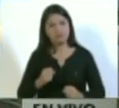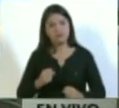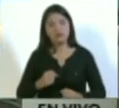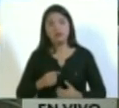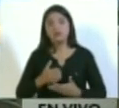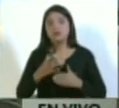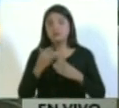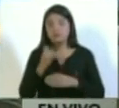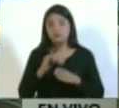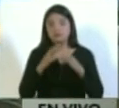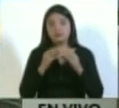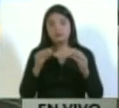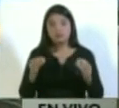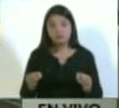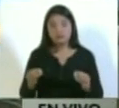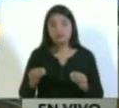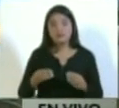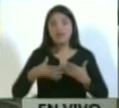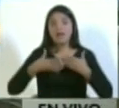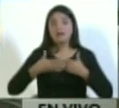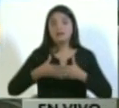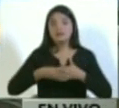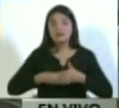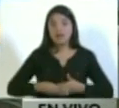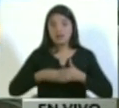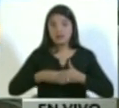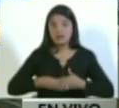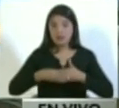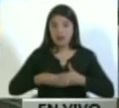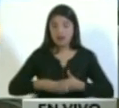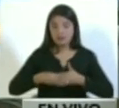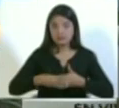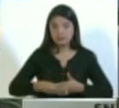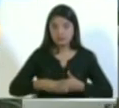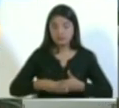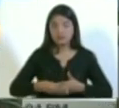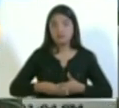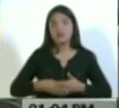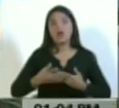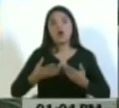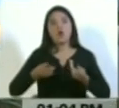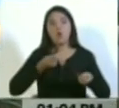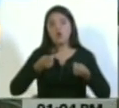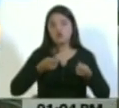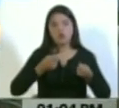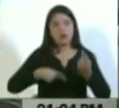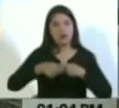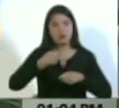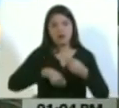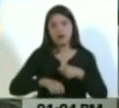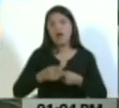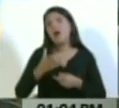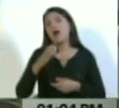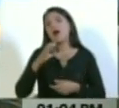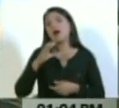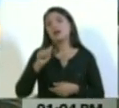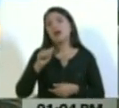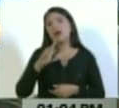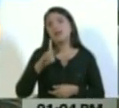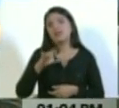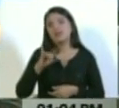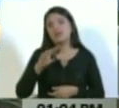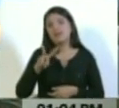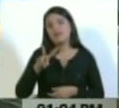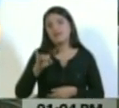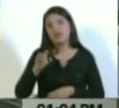atribución que tiene el CENIAT de la potestad aduanera, controles de mercancía, CADIVI, Autoridad Única